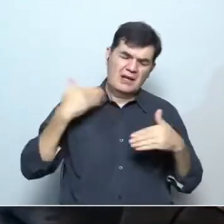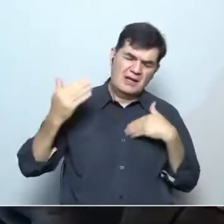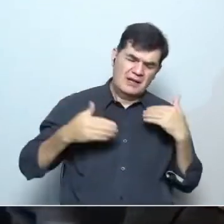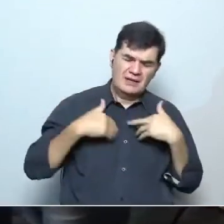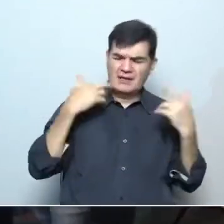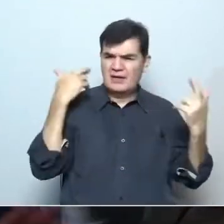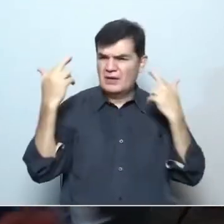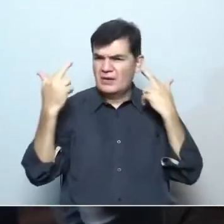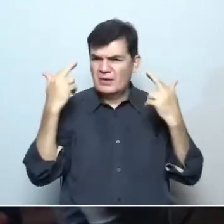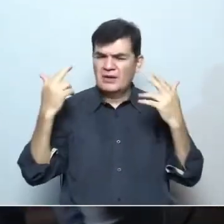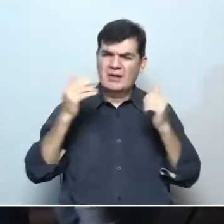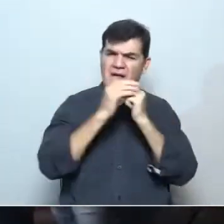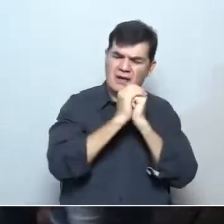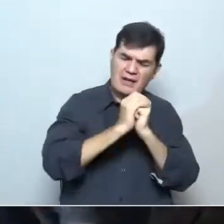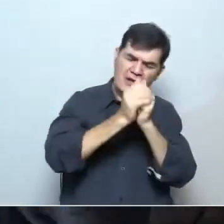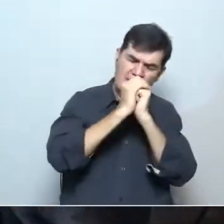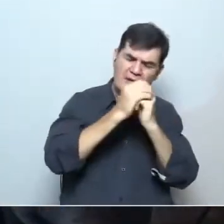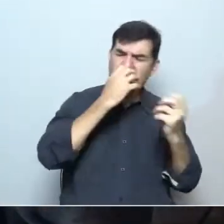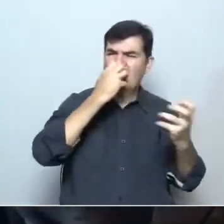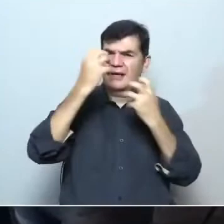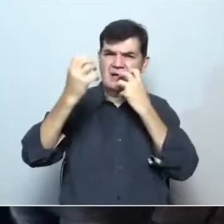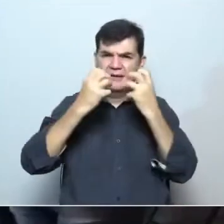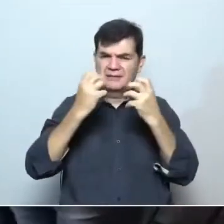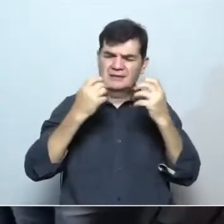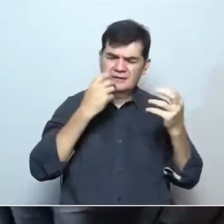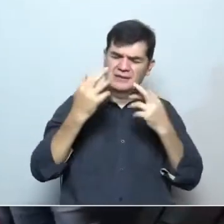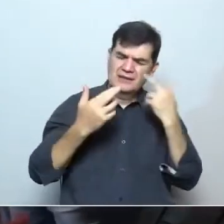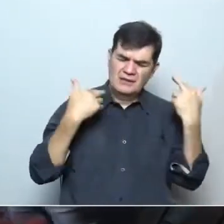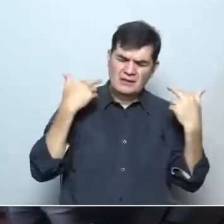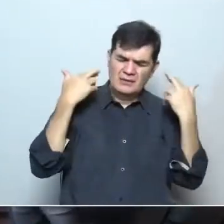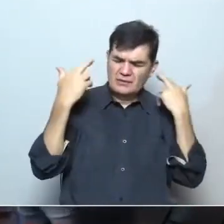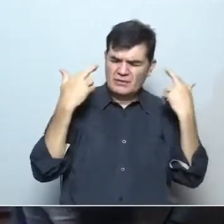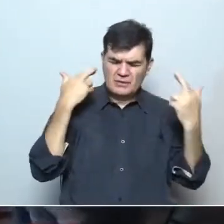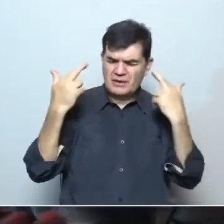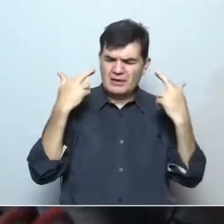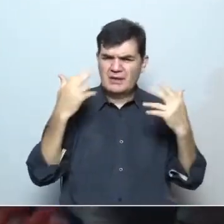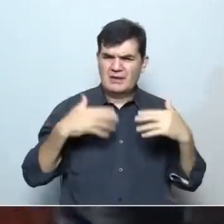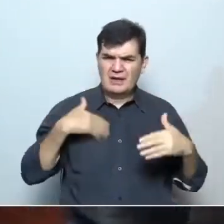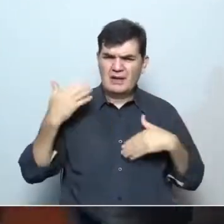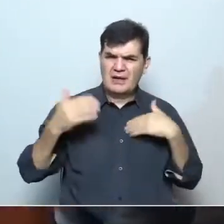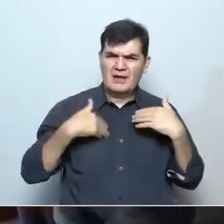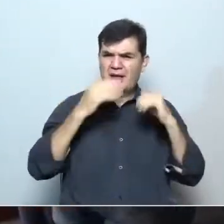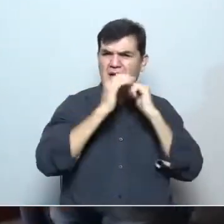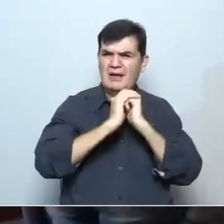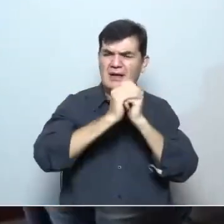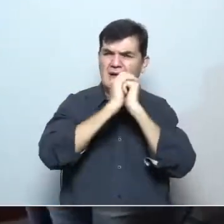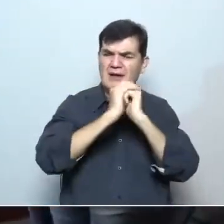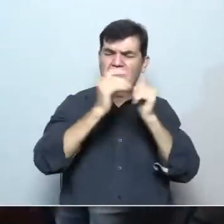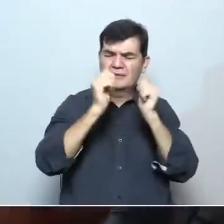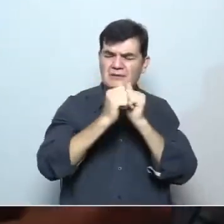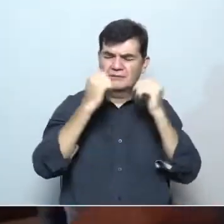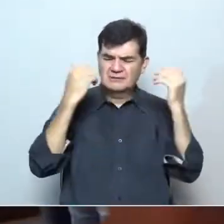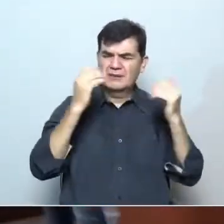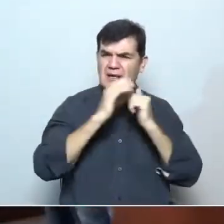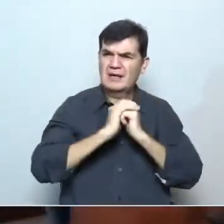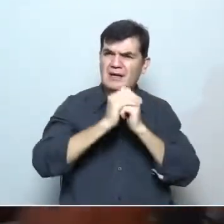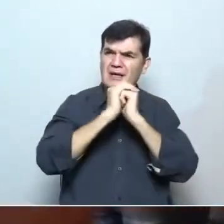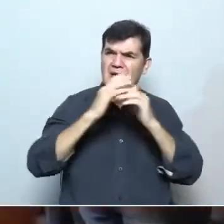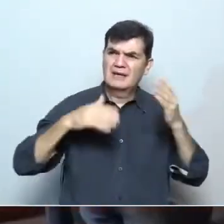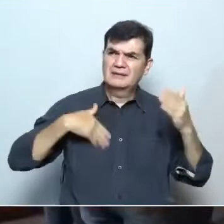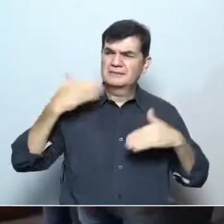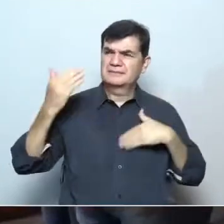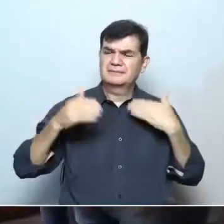alabanza. Ruidos de alegría y de alabanza. Levanta ruidos de alegría y de alabanza. Levanta ruidos de alegría y